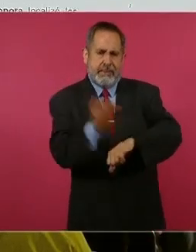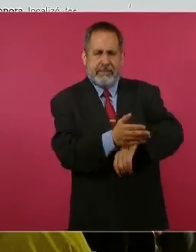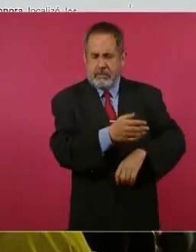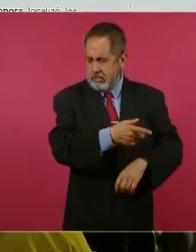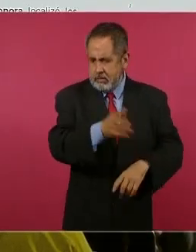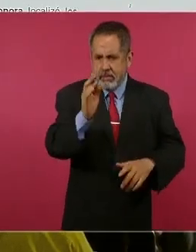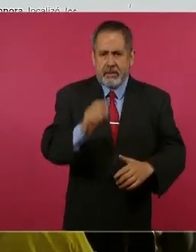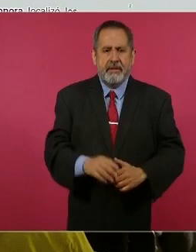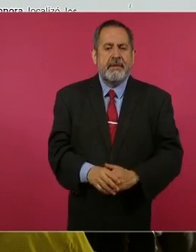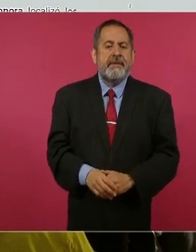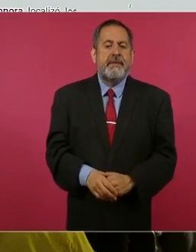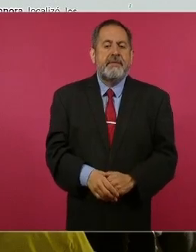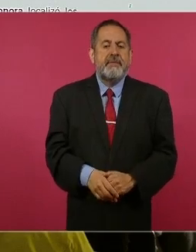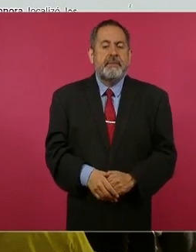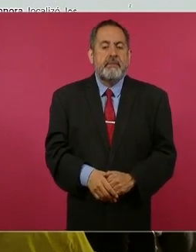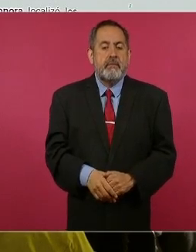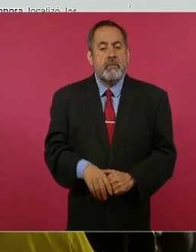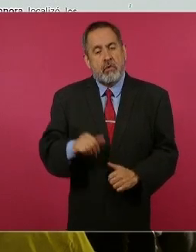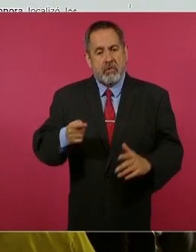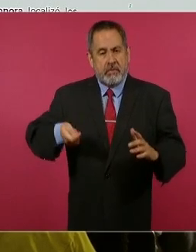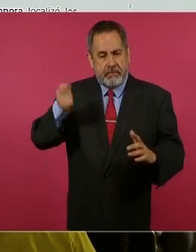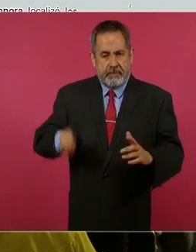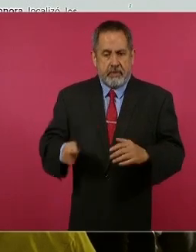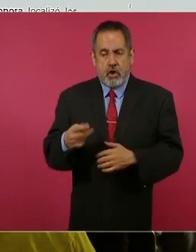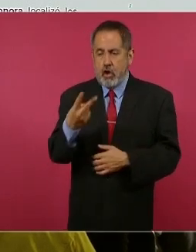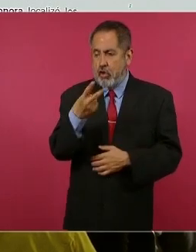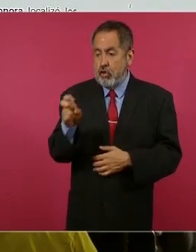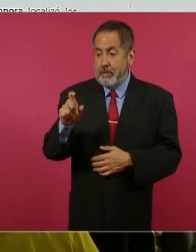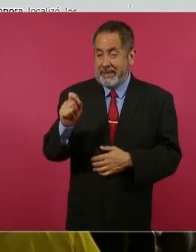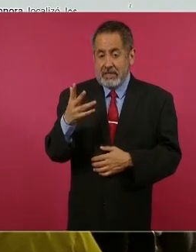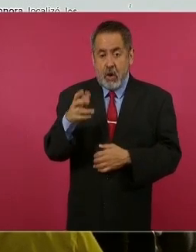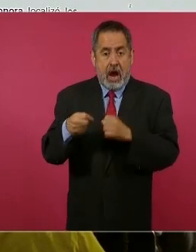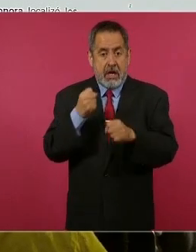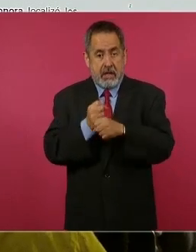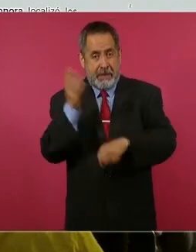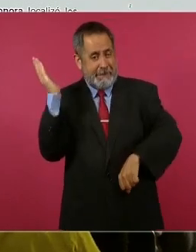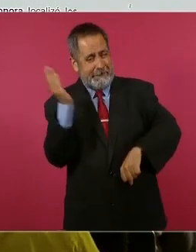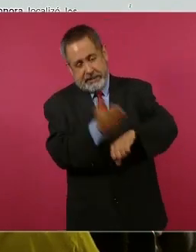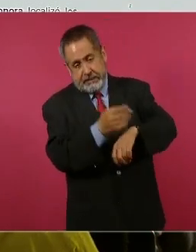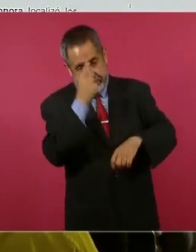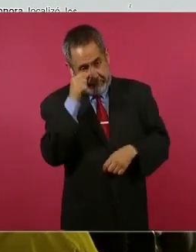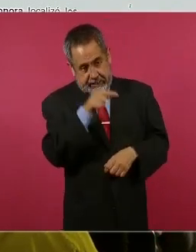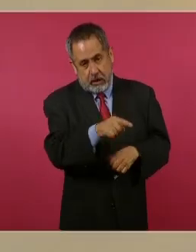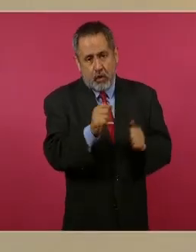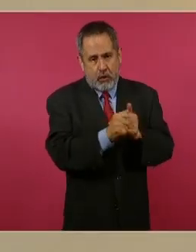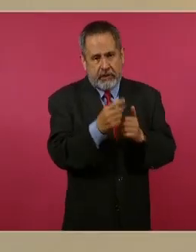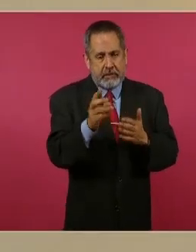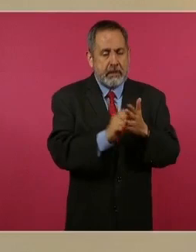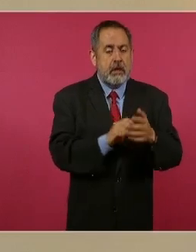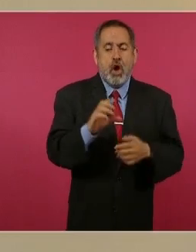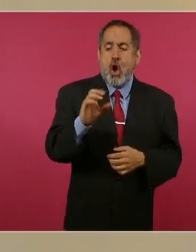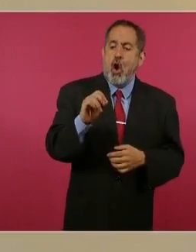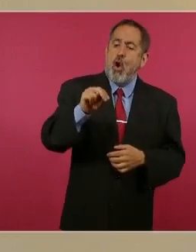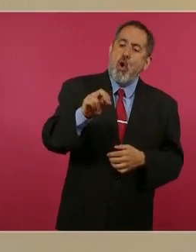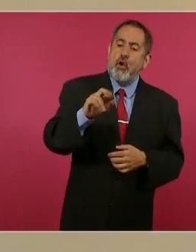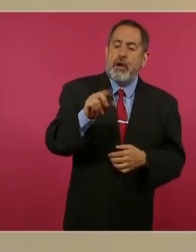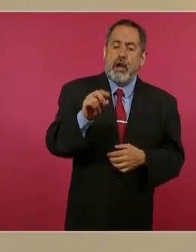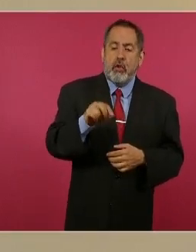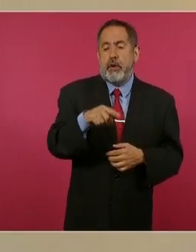Adelante. Otra sentencia de 225 años y tres meses de prisión a Conrado y